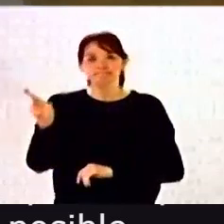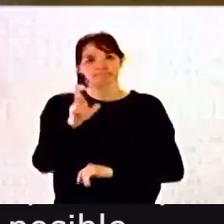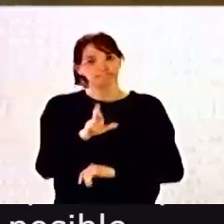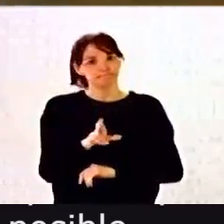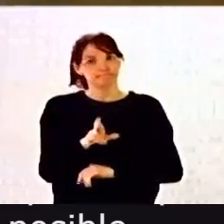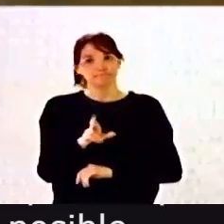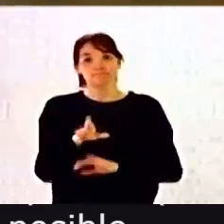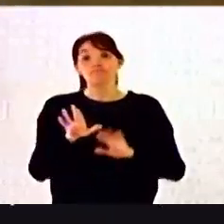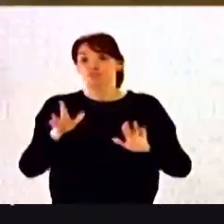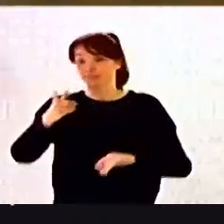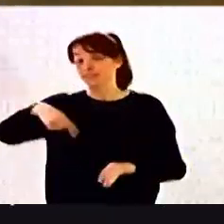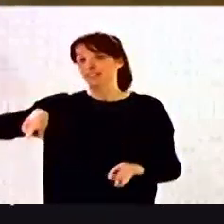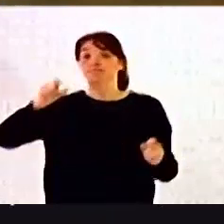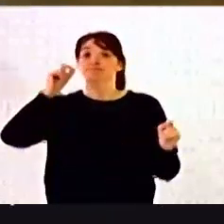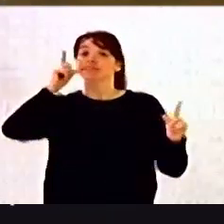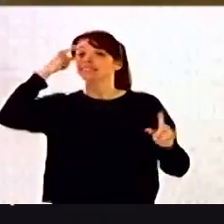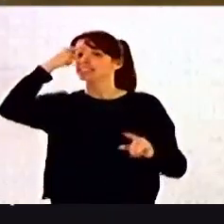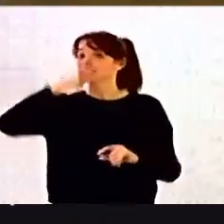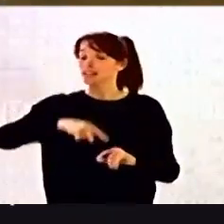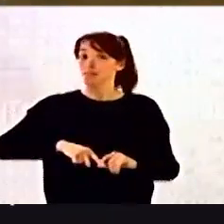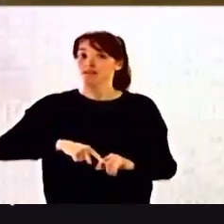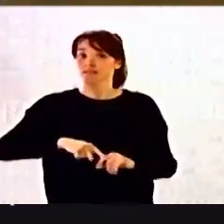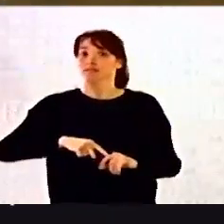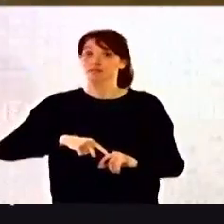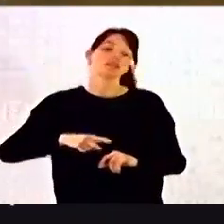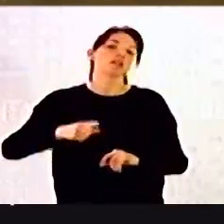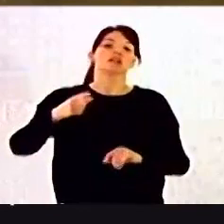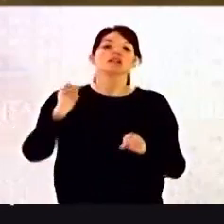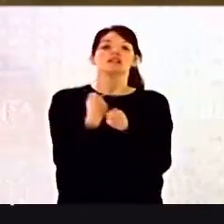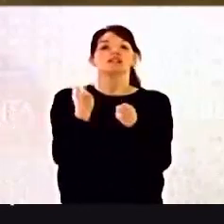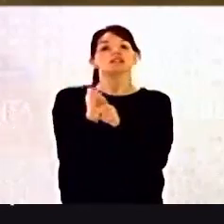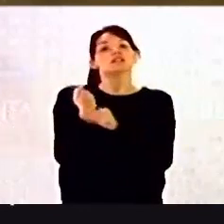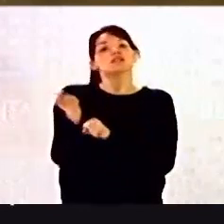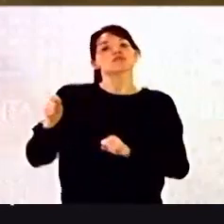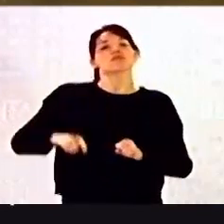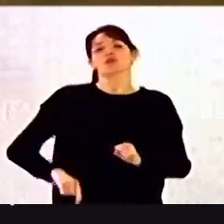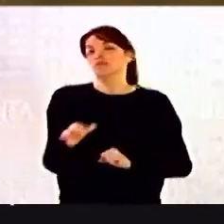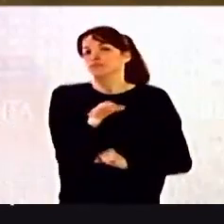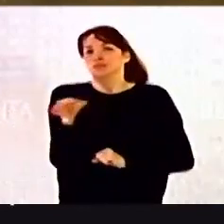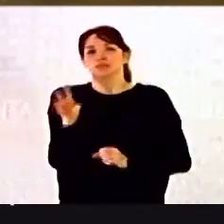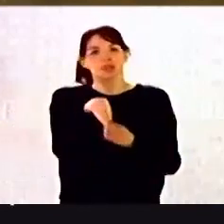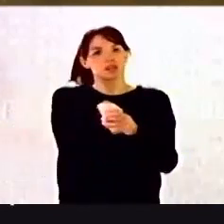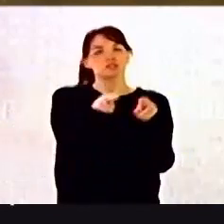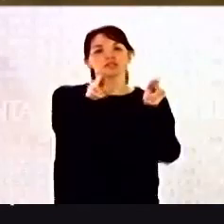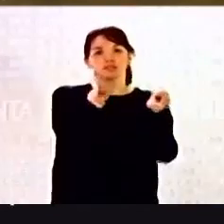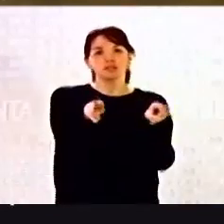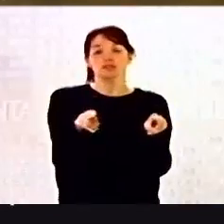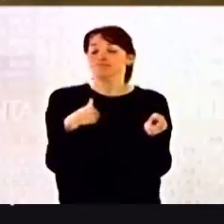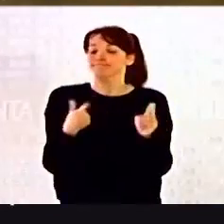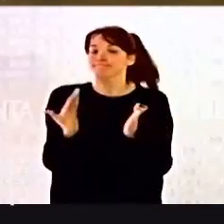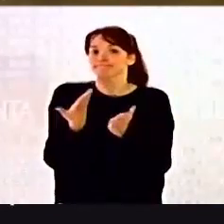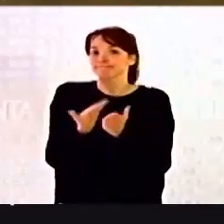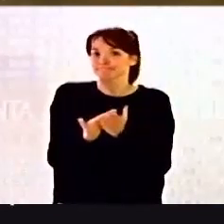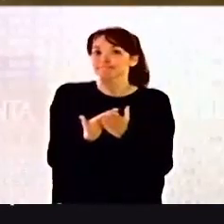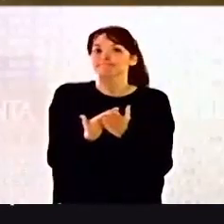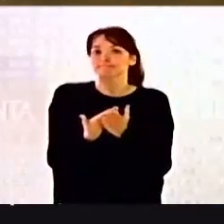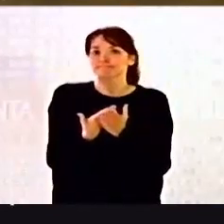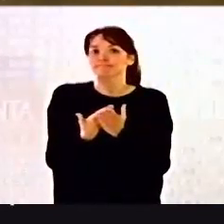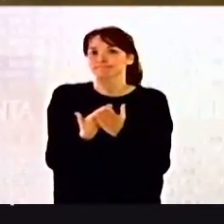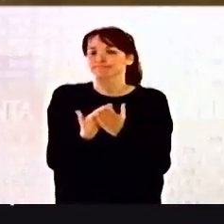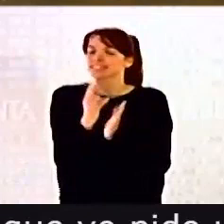Pero sepan que tenemos excelentes profesionales en el Cuartillo y que yo pido un